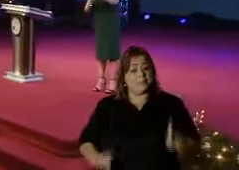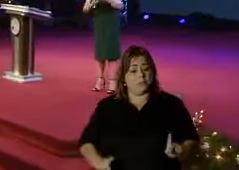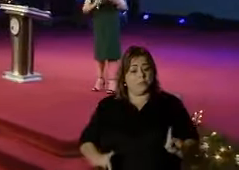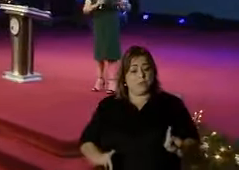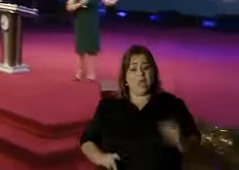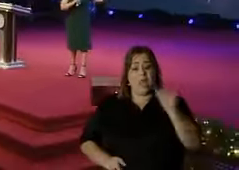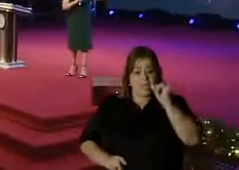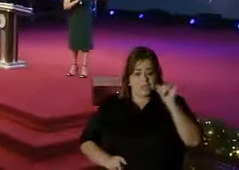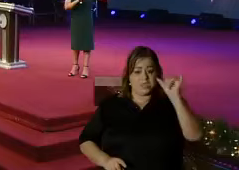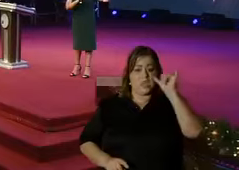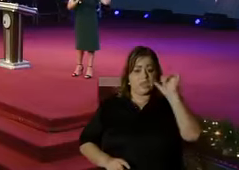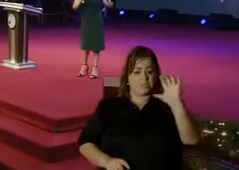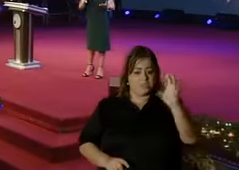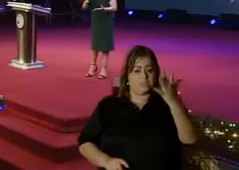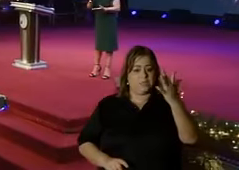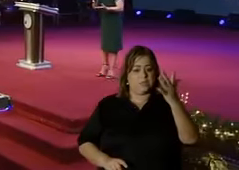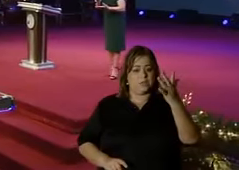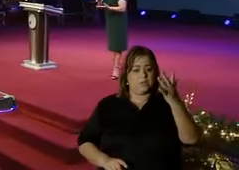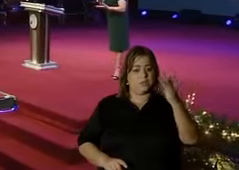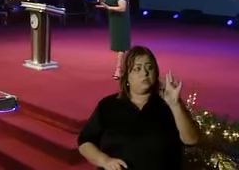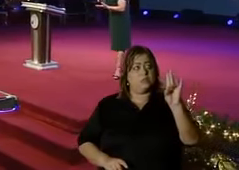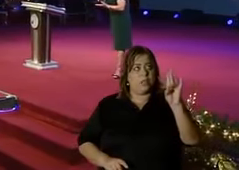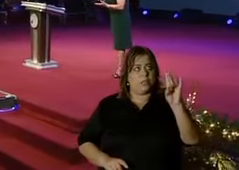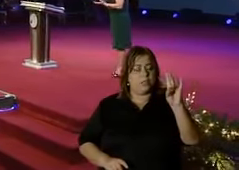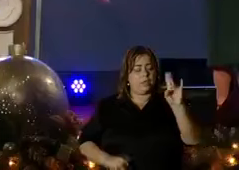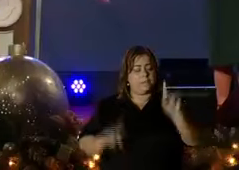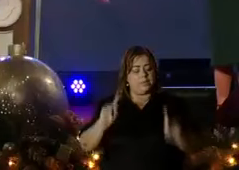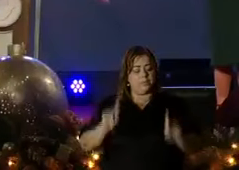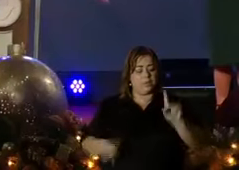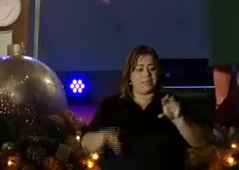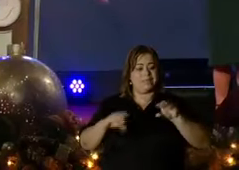Cristo. 7 aceptaron a Cristo.